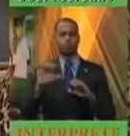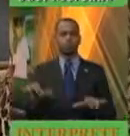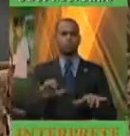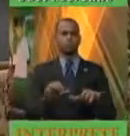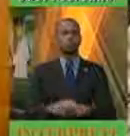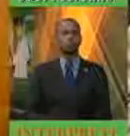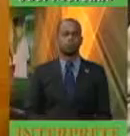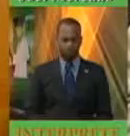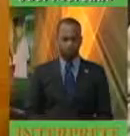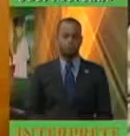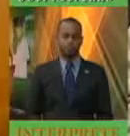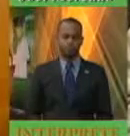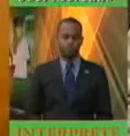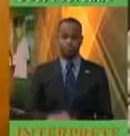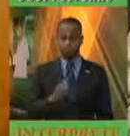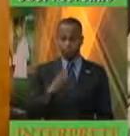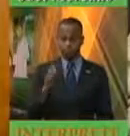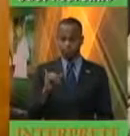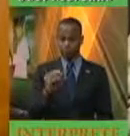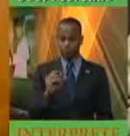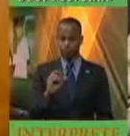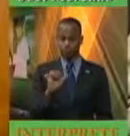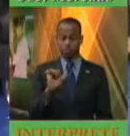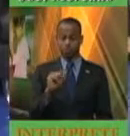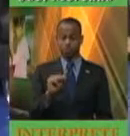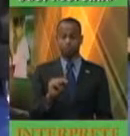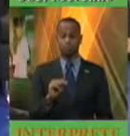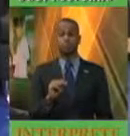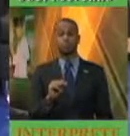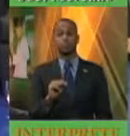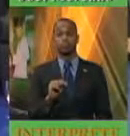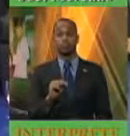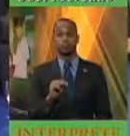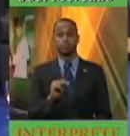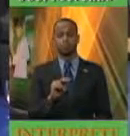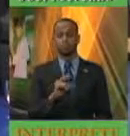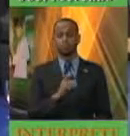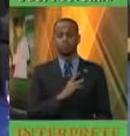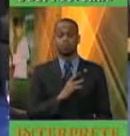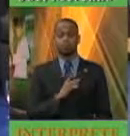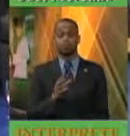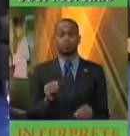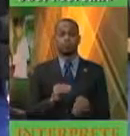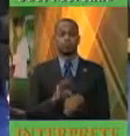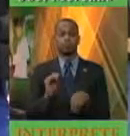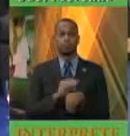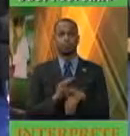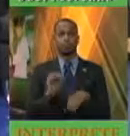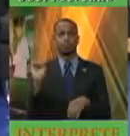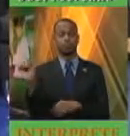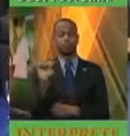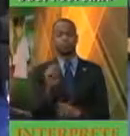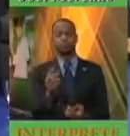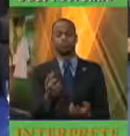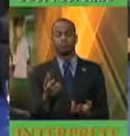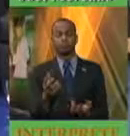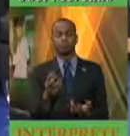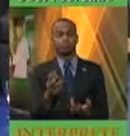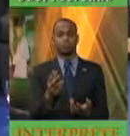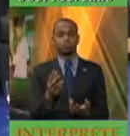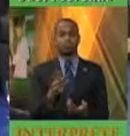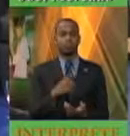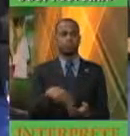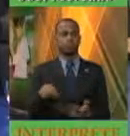De derechos estamos hablando. José Ramón. Nada, o sea, ya una exhortación a...